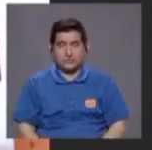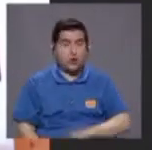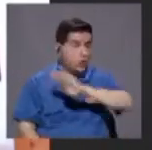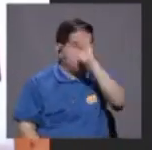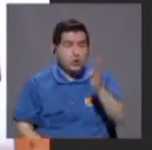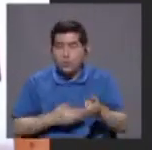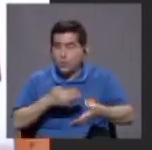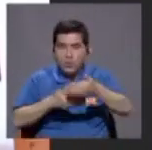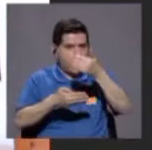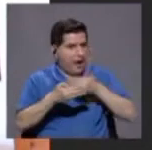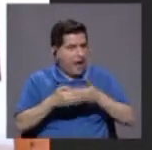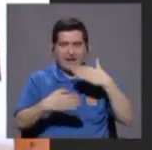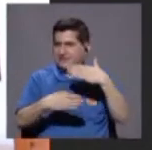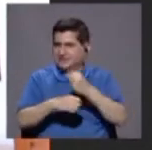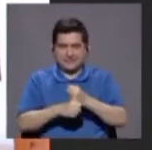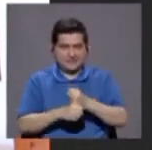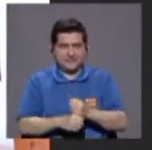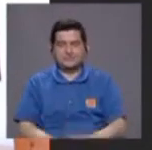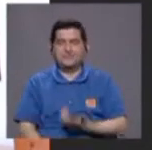Y nuestro equipo